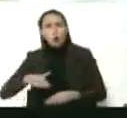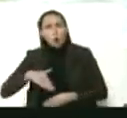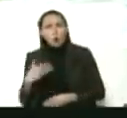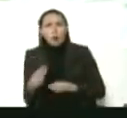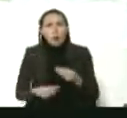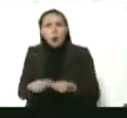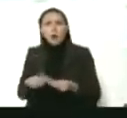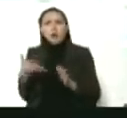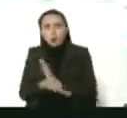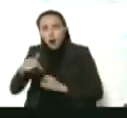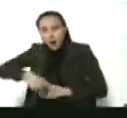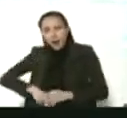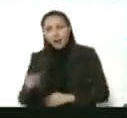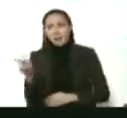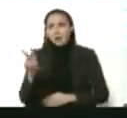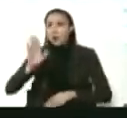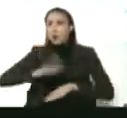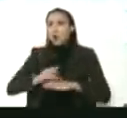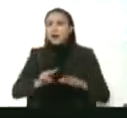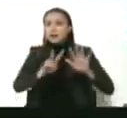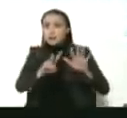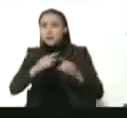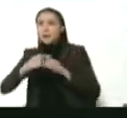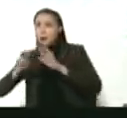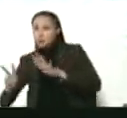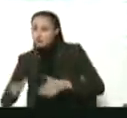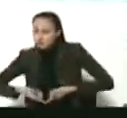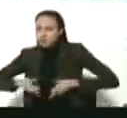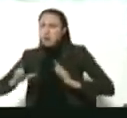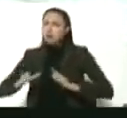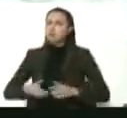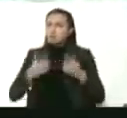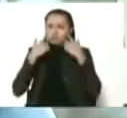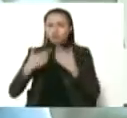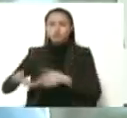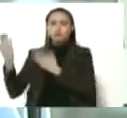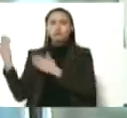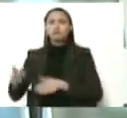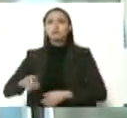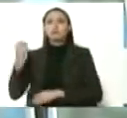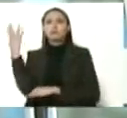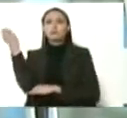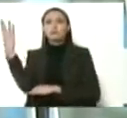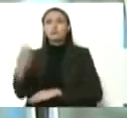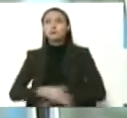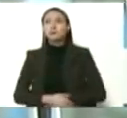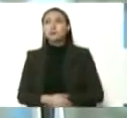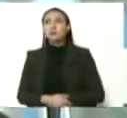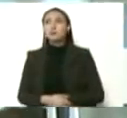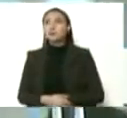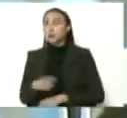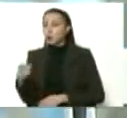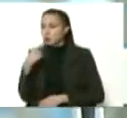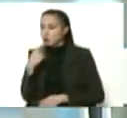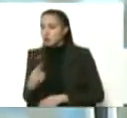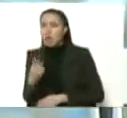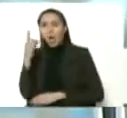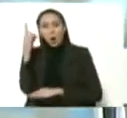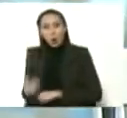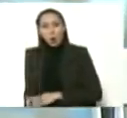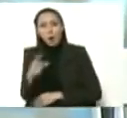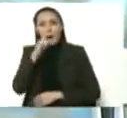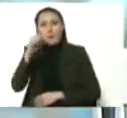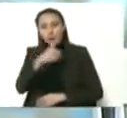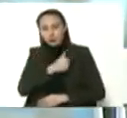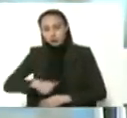podemos hacer en Venezuela porque el 7+7 nos los ha permitido. Adelante. Sí, bueno, presidente, como realmente usted lo ha ordenado, nosotros